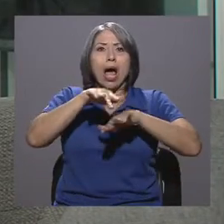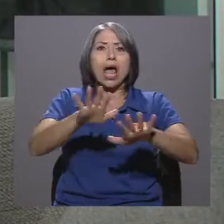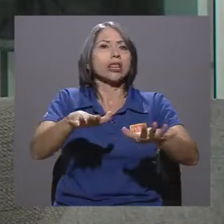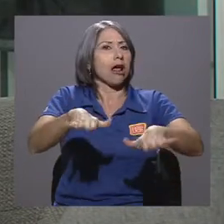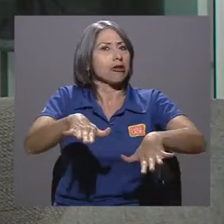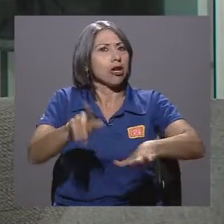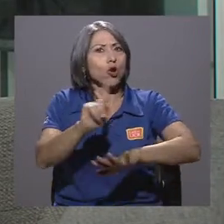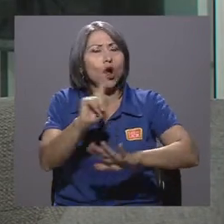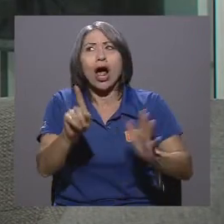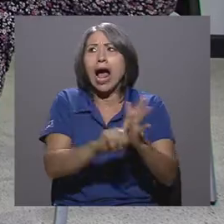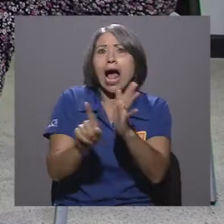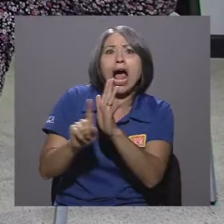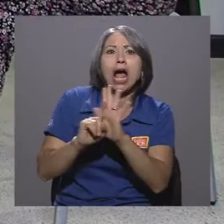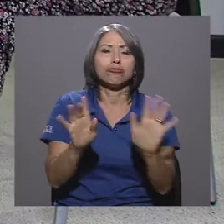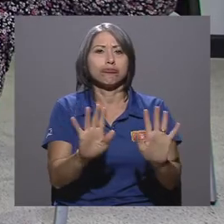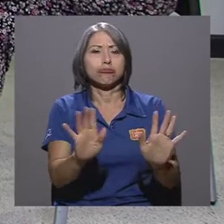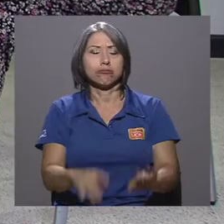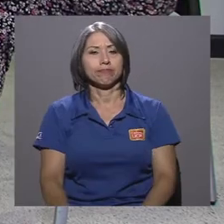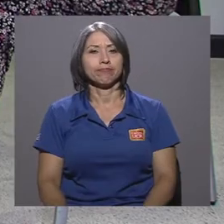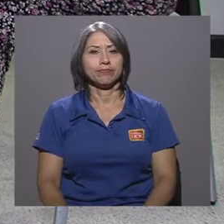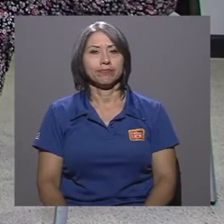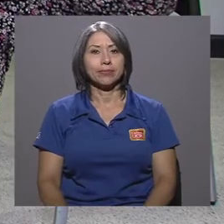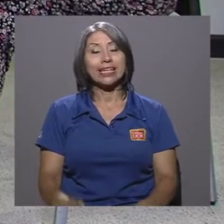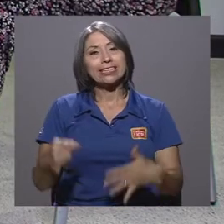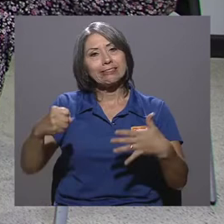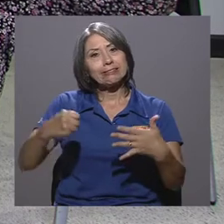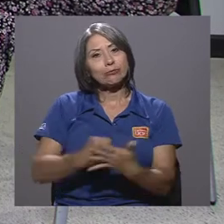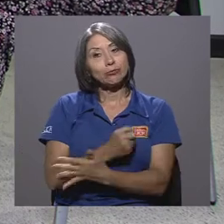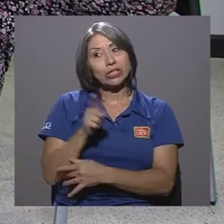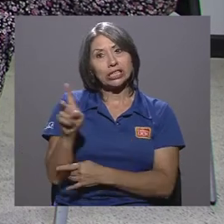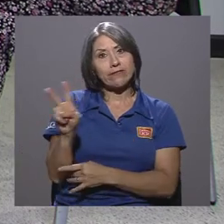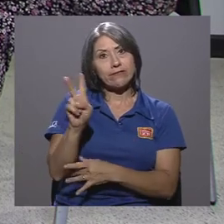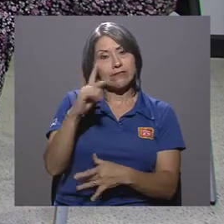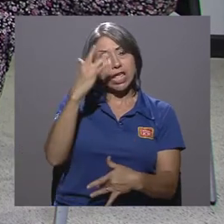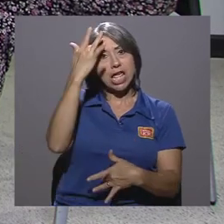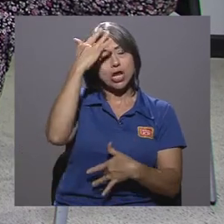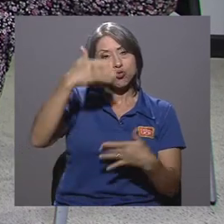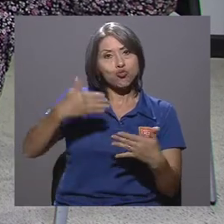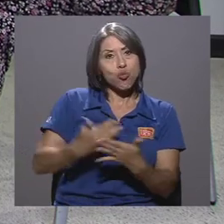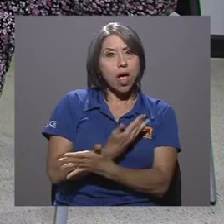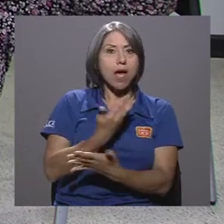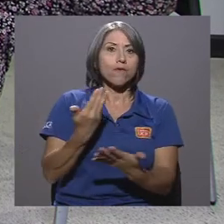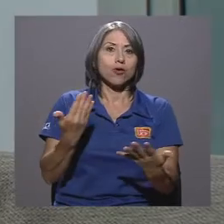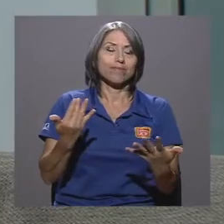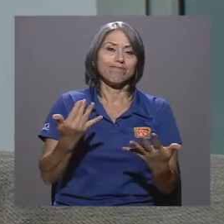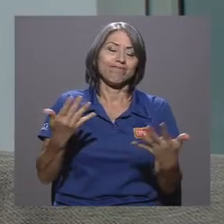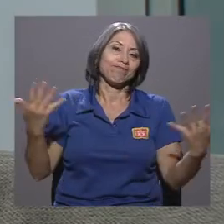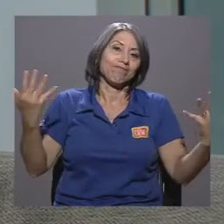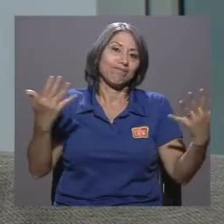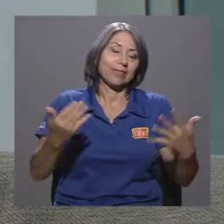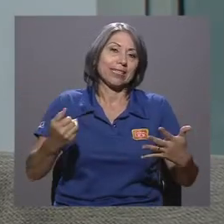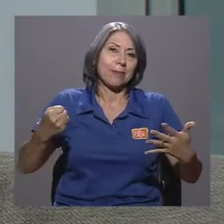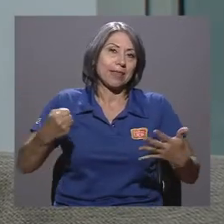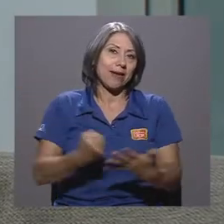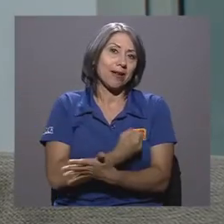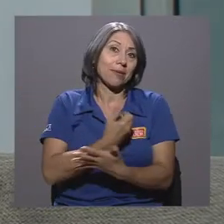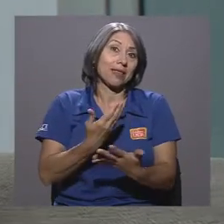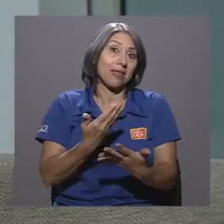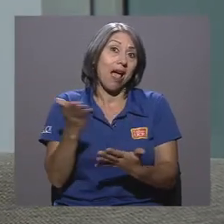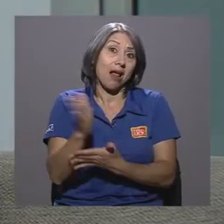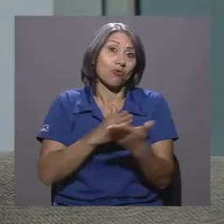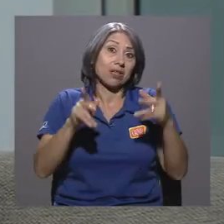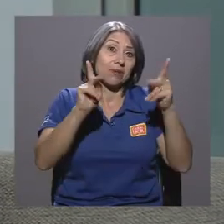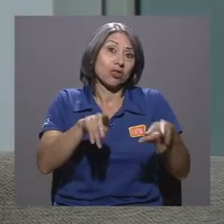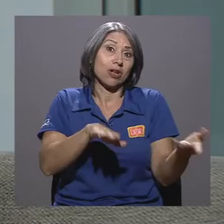no ser alarmista. Al ser un virus nuevo, ¿verdad?, y que surgió así, pues lamentablemente se ha perdido la vida de algunas